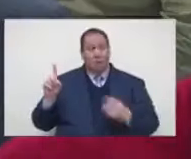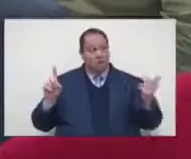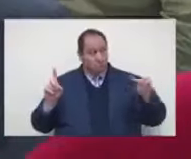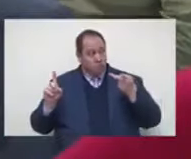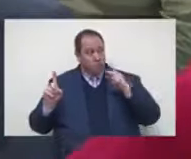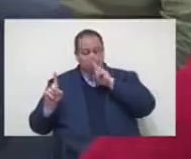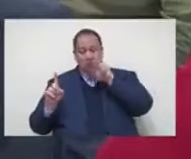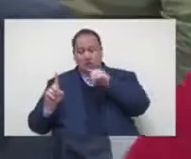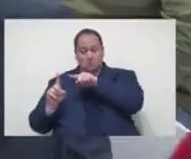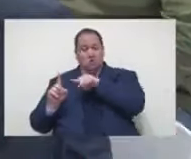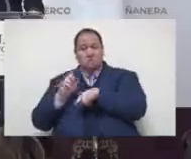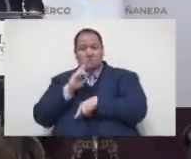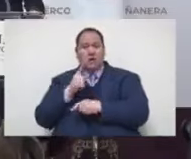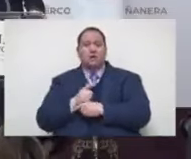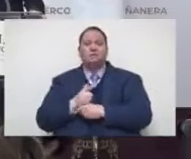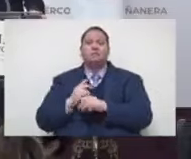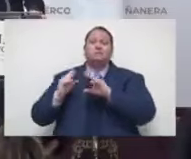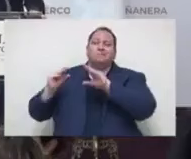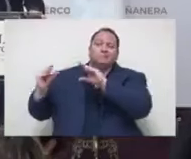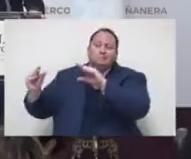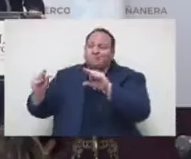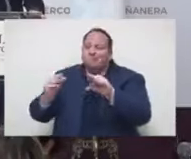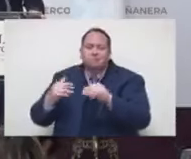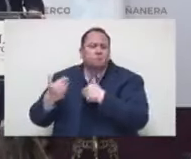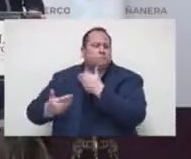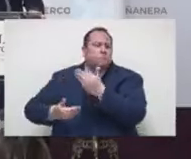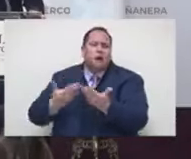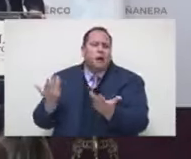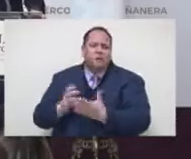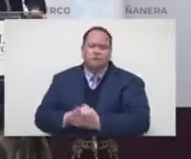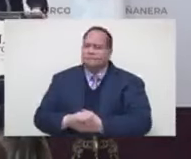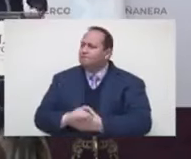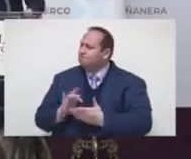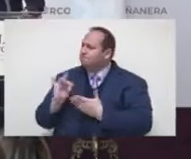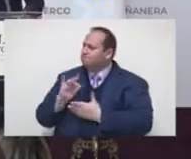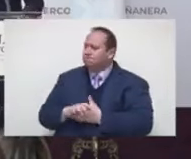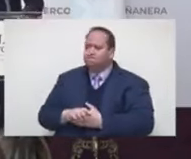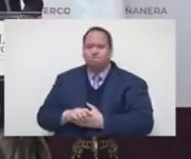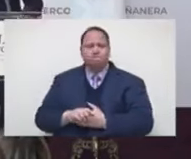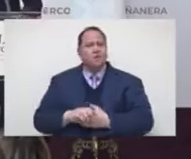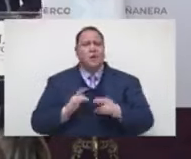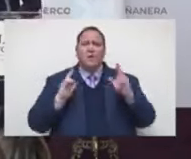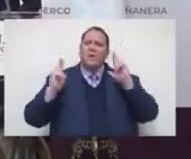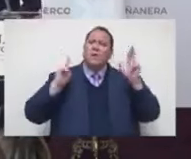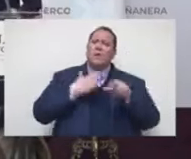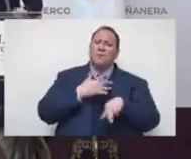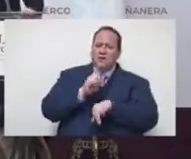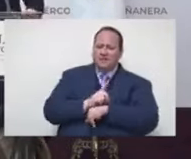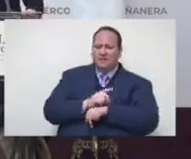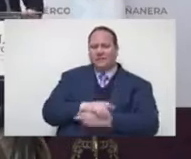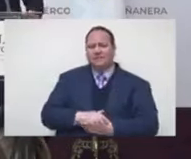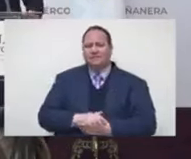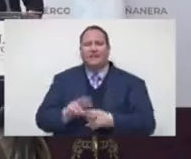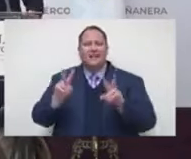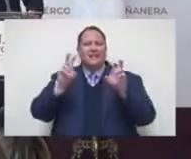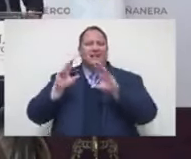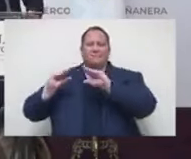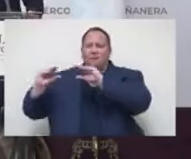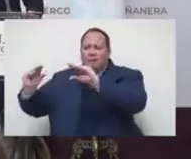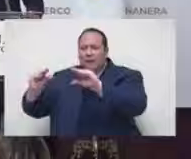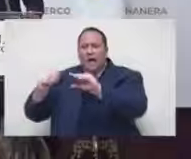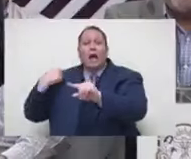Aclarar esta información sobre la capacitación que se viene realizando. Gracias, general. Muy buenos días a todas y a todos nuevamente con el tema de la